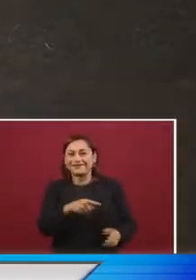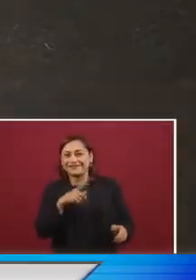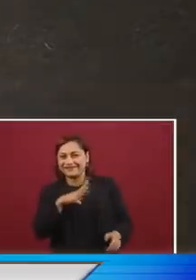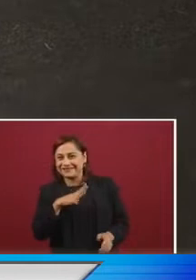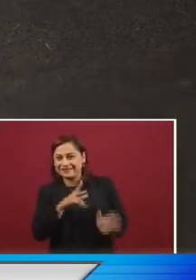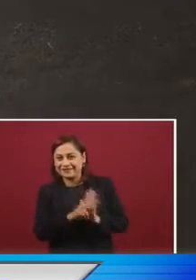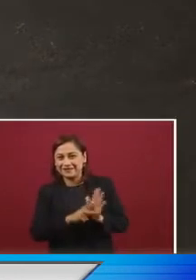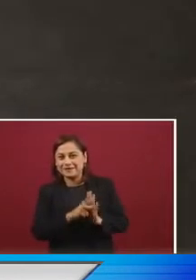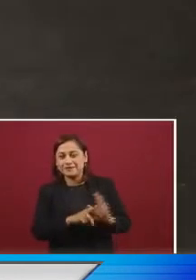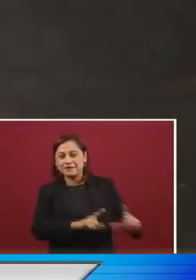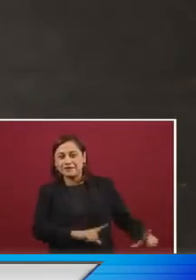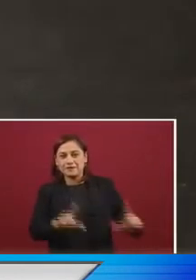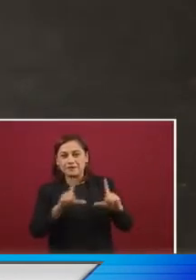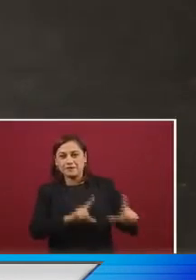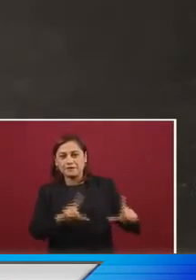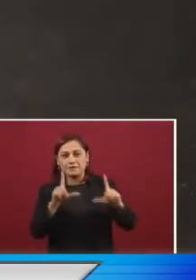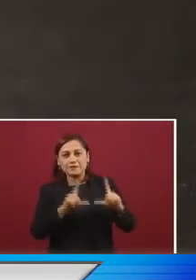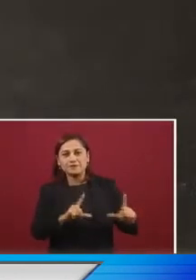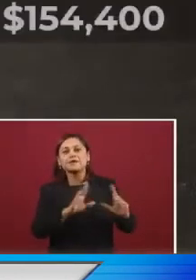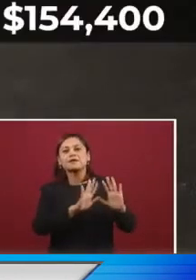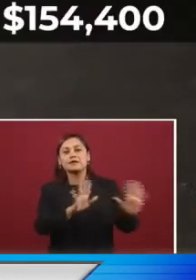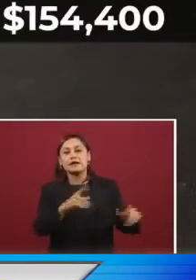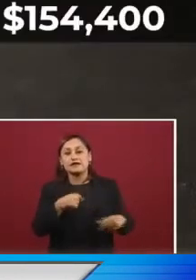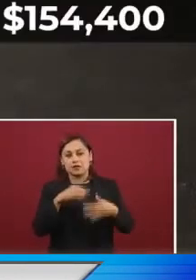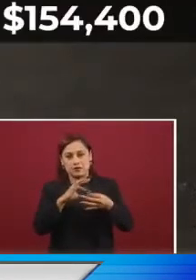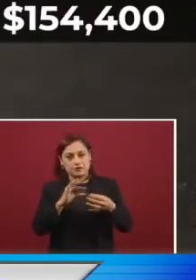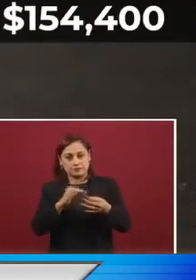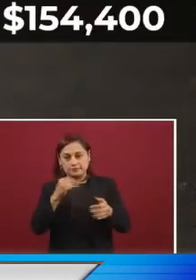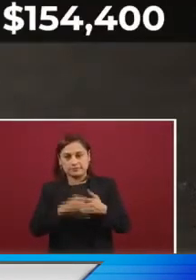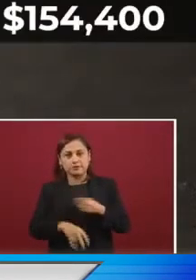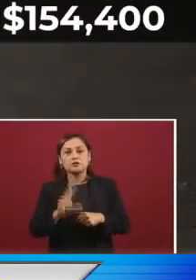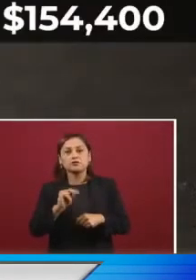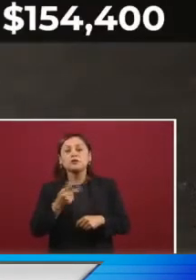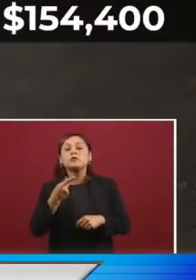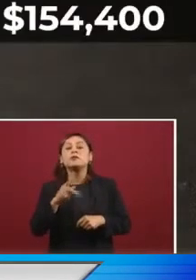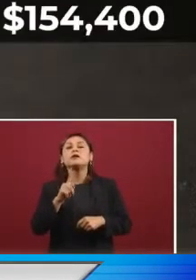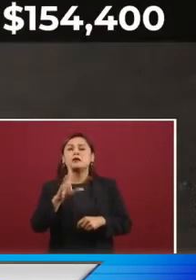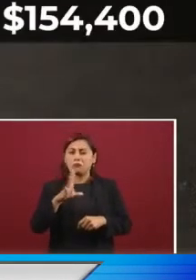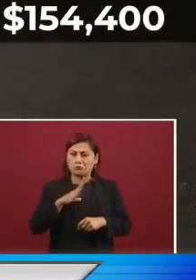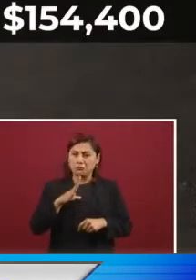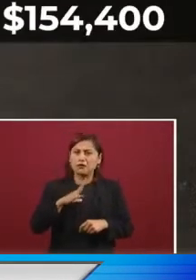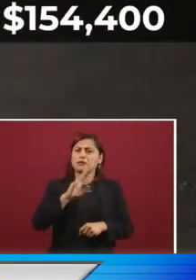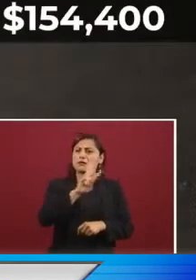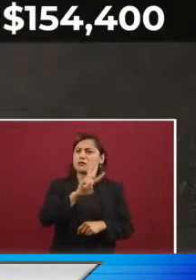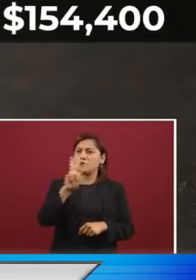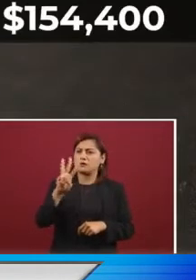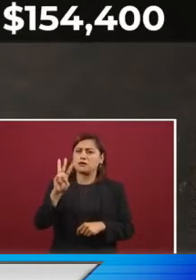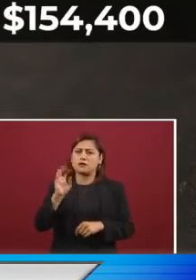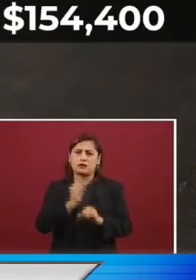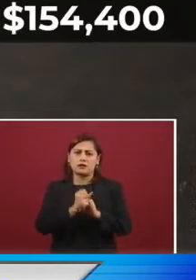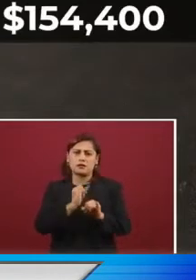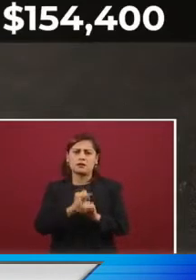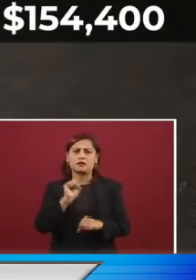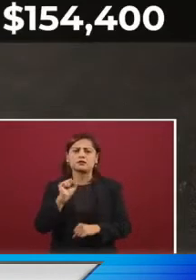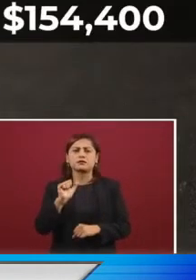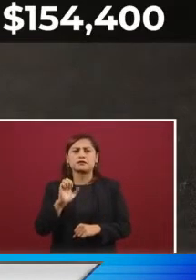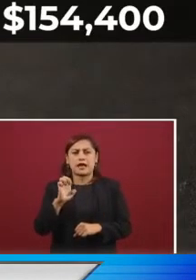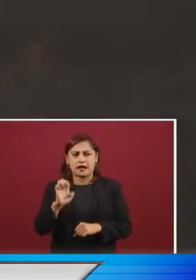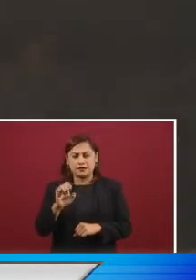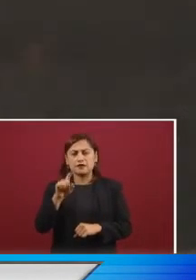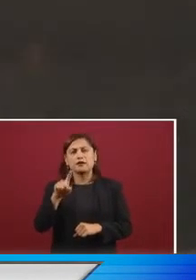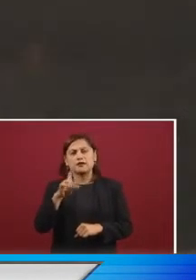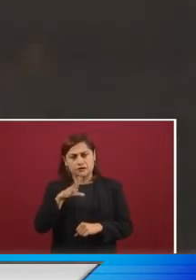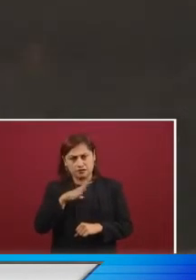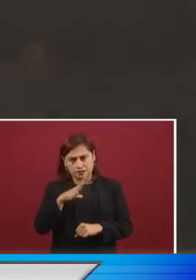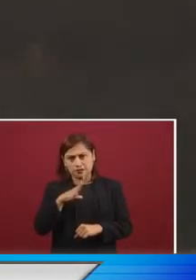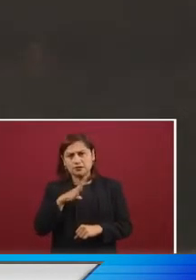Próxima subasta de alhajas. Se realizará una subasta de alhajas en el Centro Cultural Los Pinos. Se exhibirán durante una semana los lotes que se